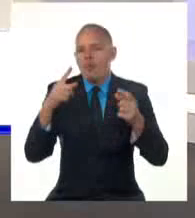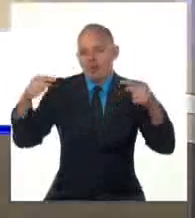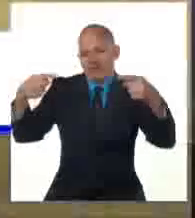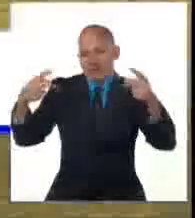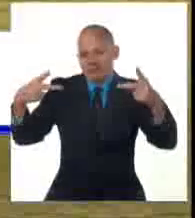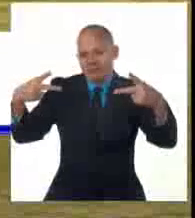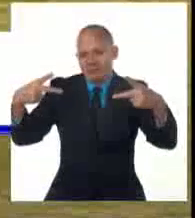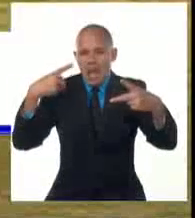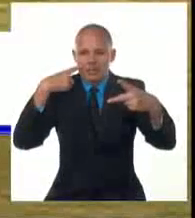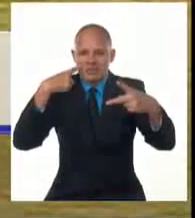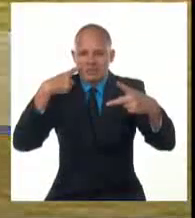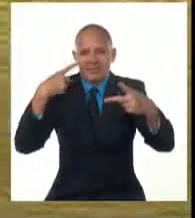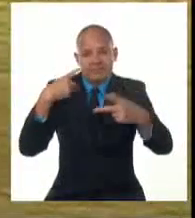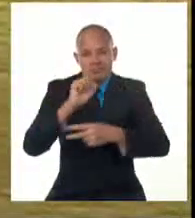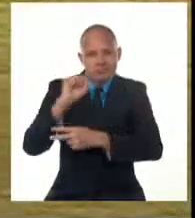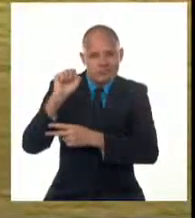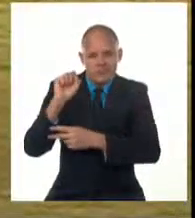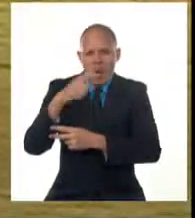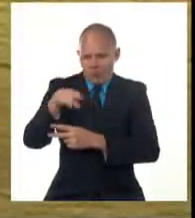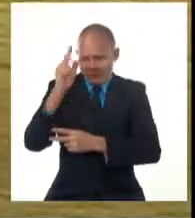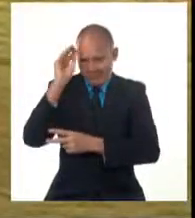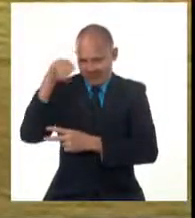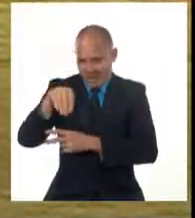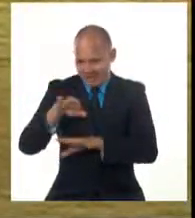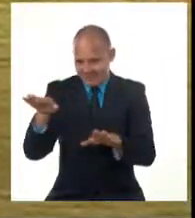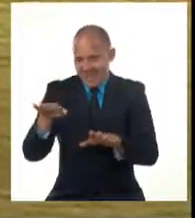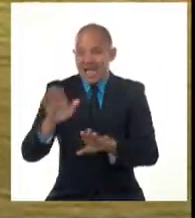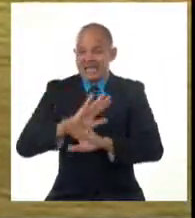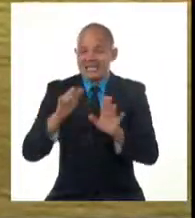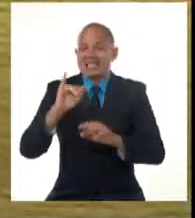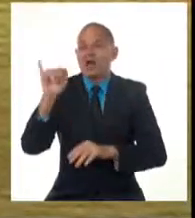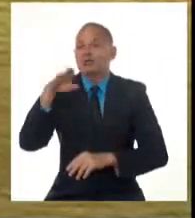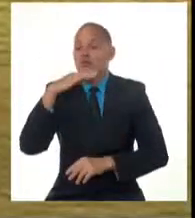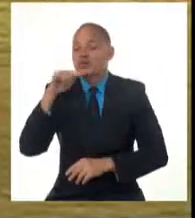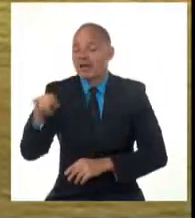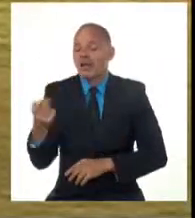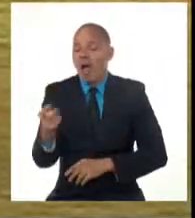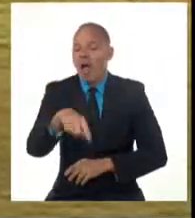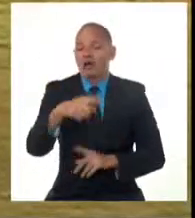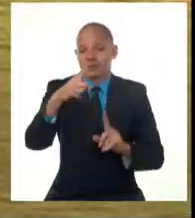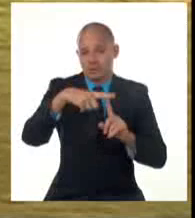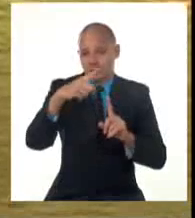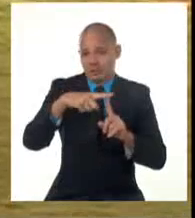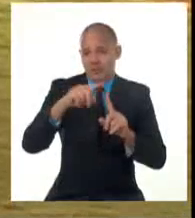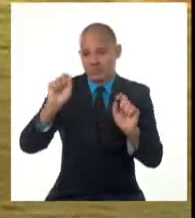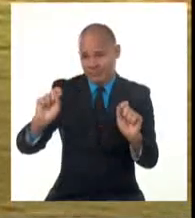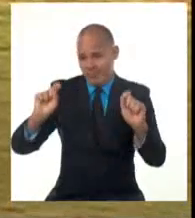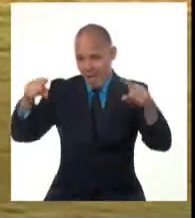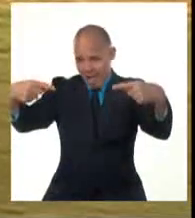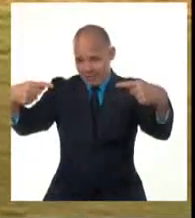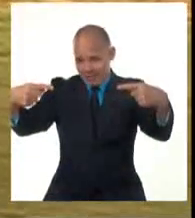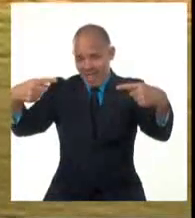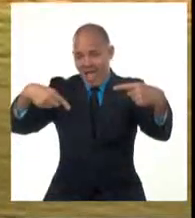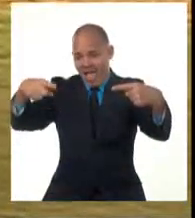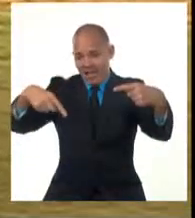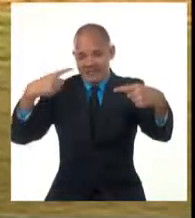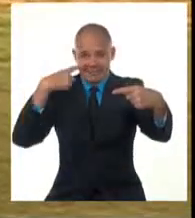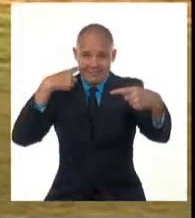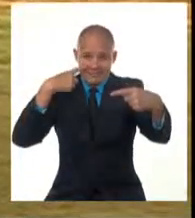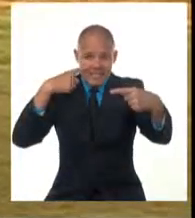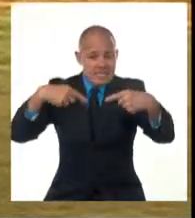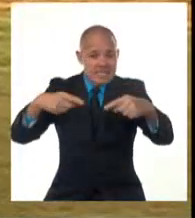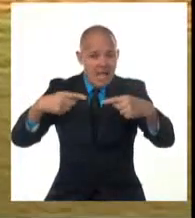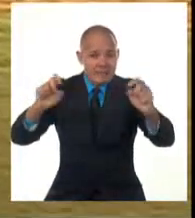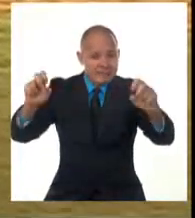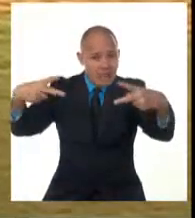adelantábamos, y ustedes lo saben perfectamente, las Tunas e Industriales van delante en esta serie de playoffs semifinales. Aquí están